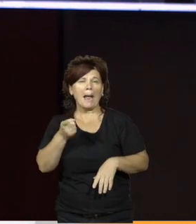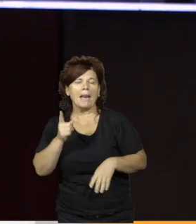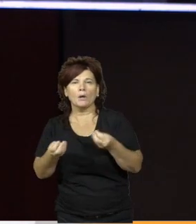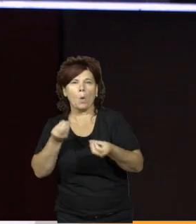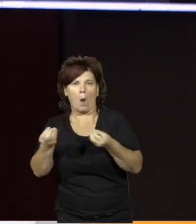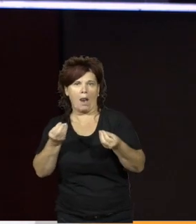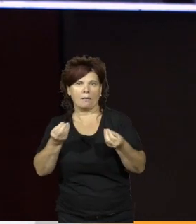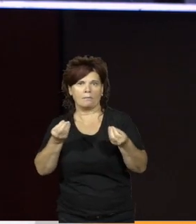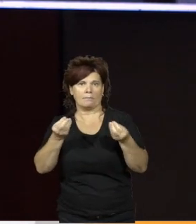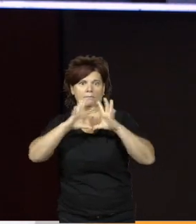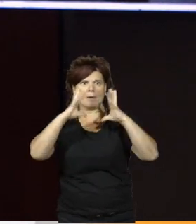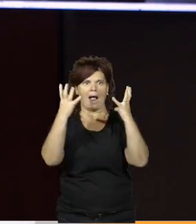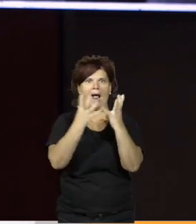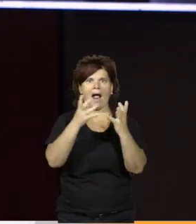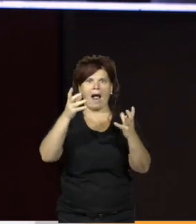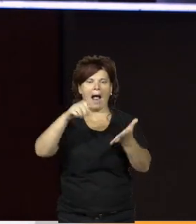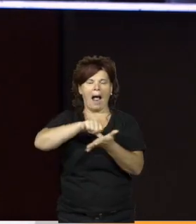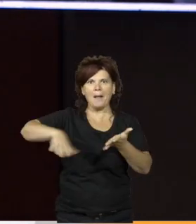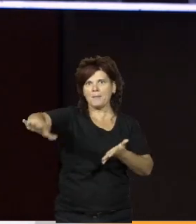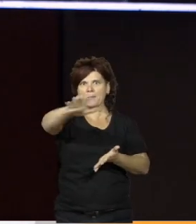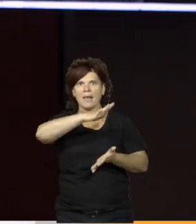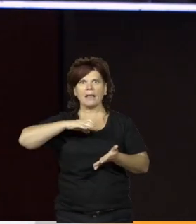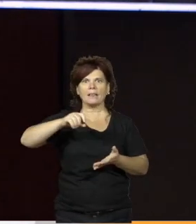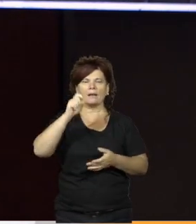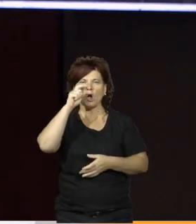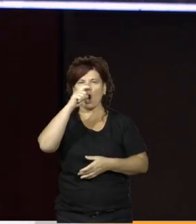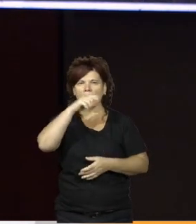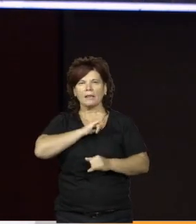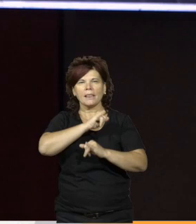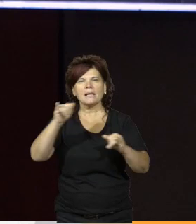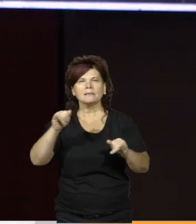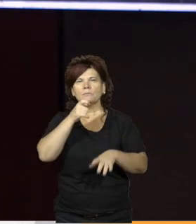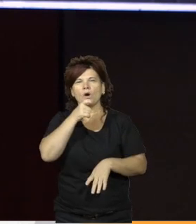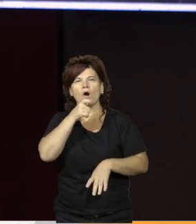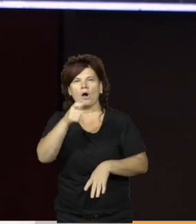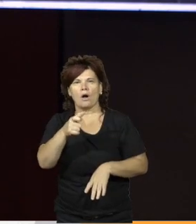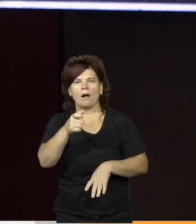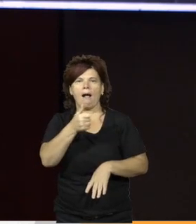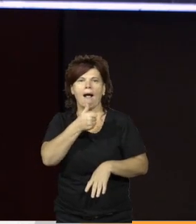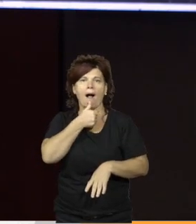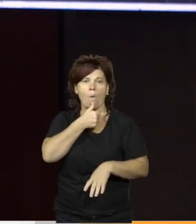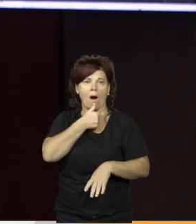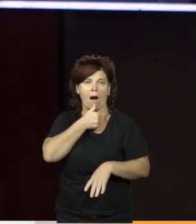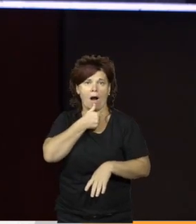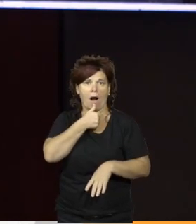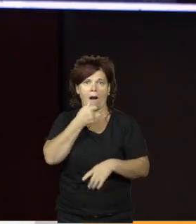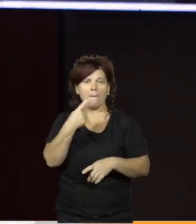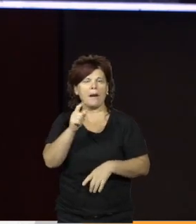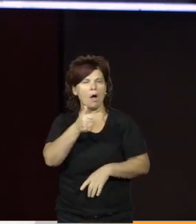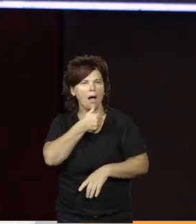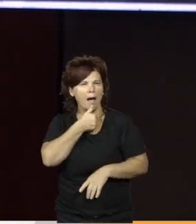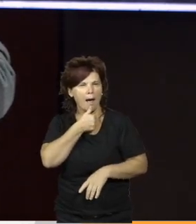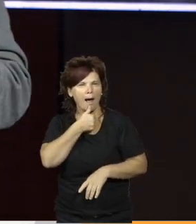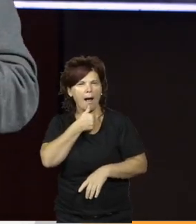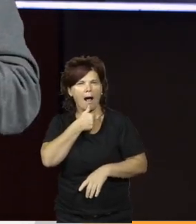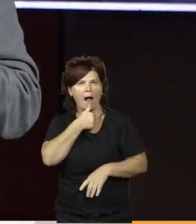ecosistemas. Nosotros en Corrientes por excelencia nos definimos con una palabra, que es el agua. Pero el agua